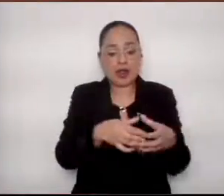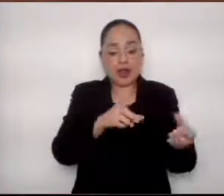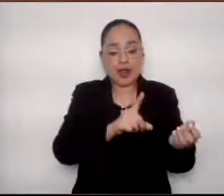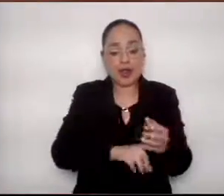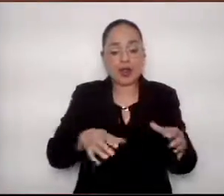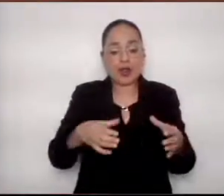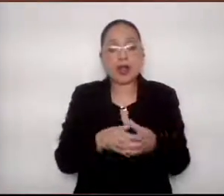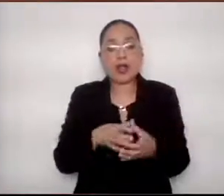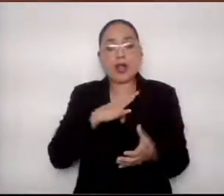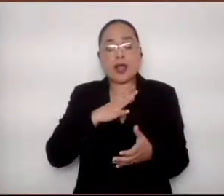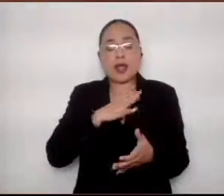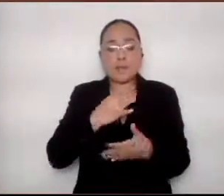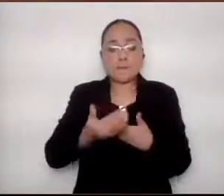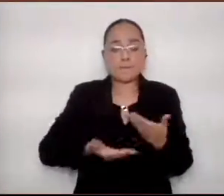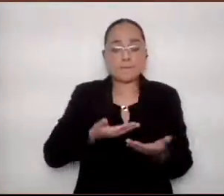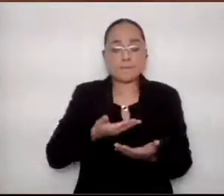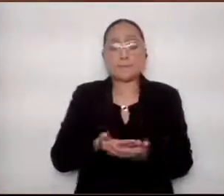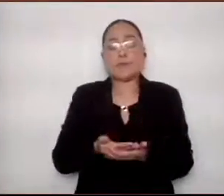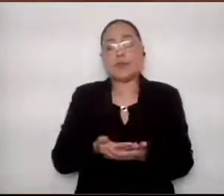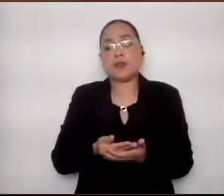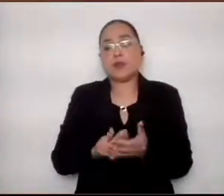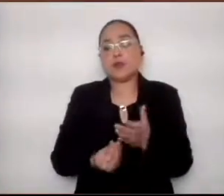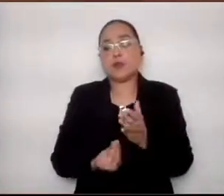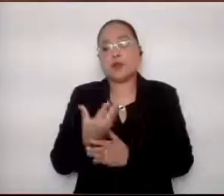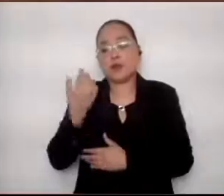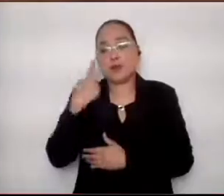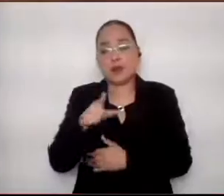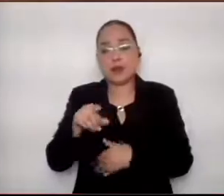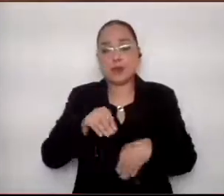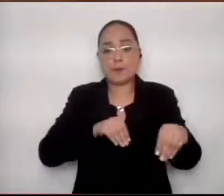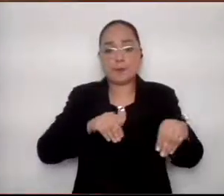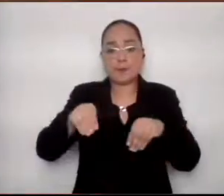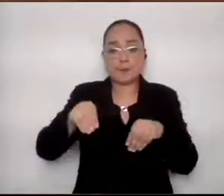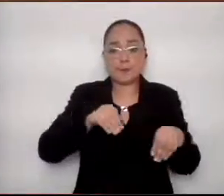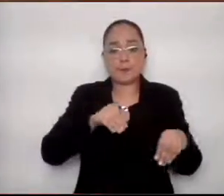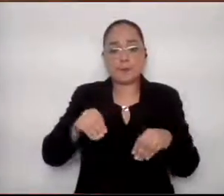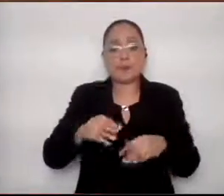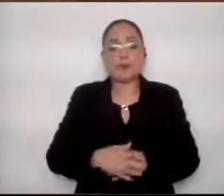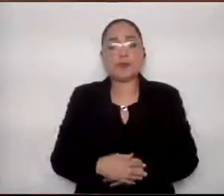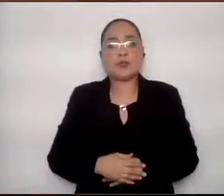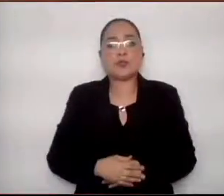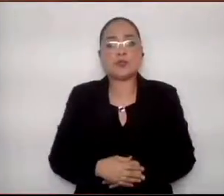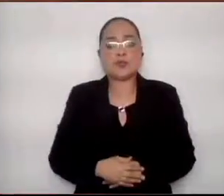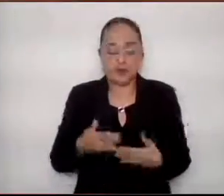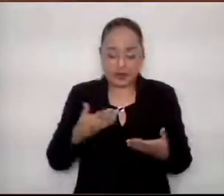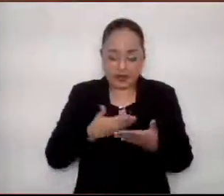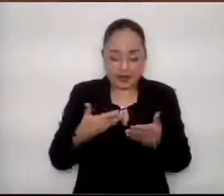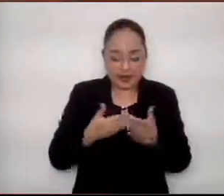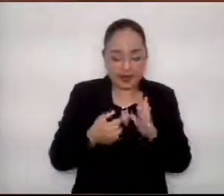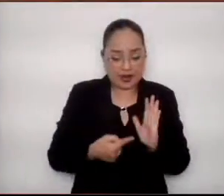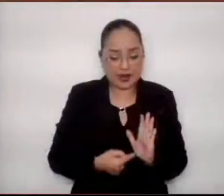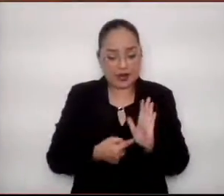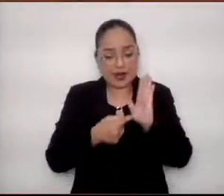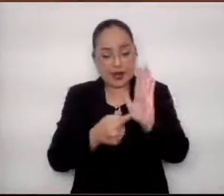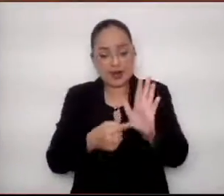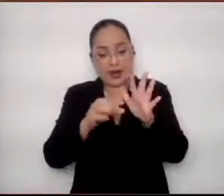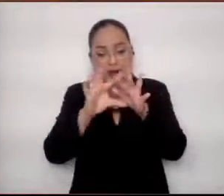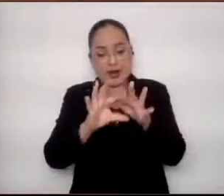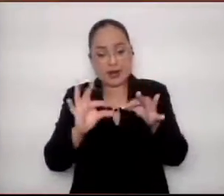propuesta alterna de movilidad? Entonces, yo le dejo aquí los comentarios, señor